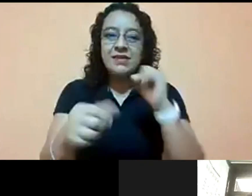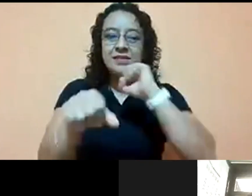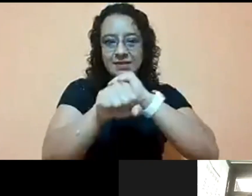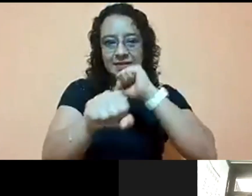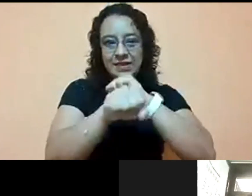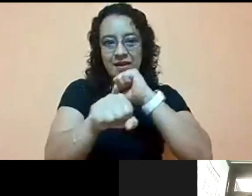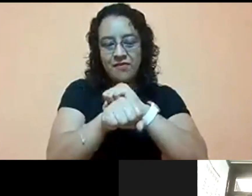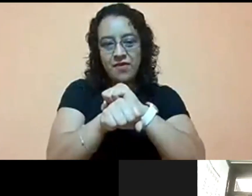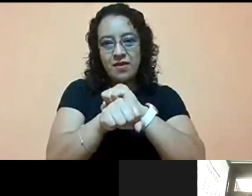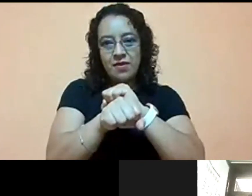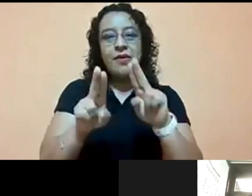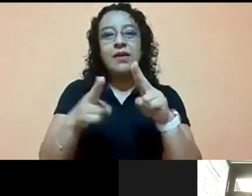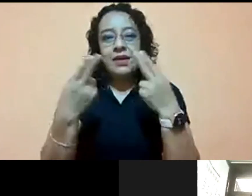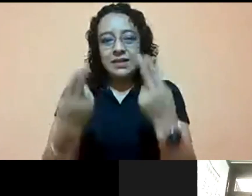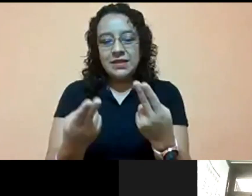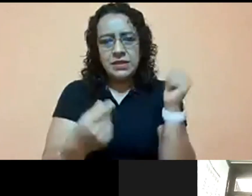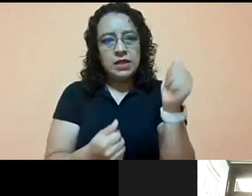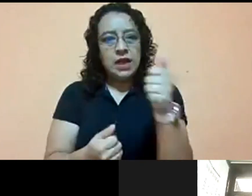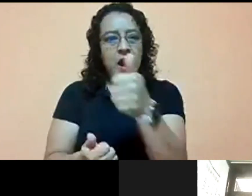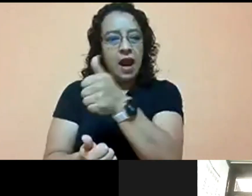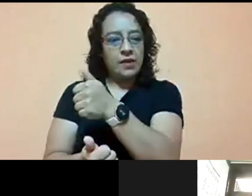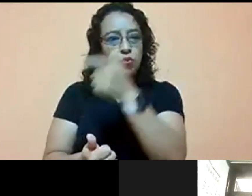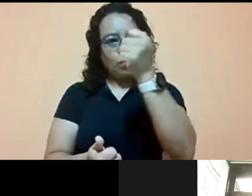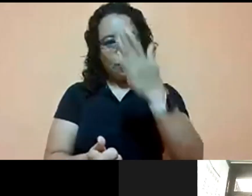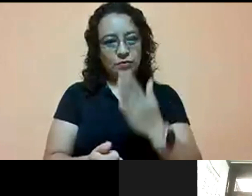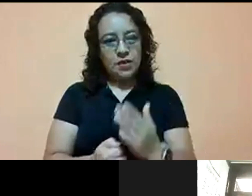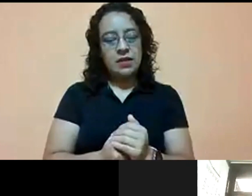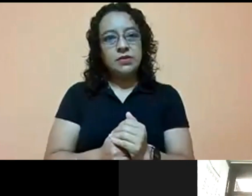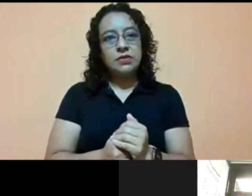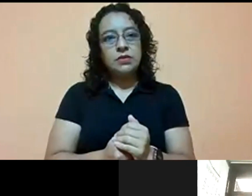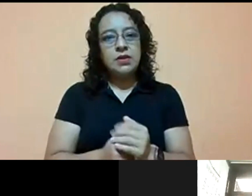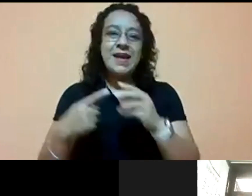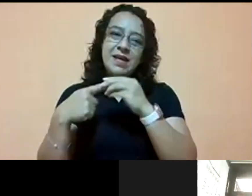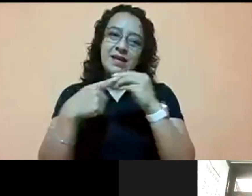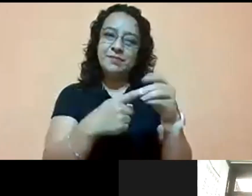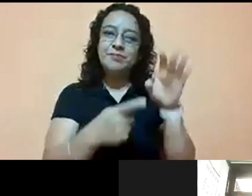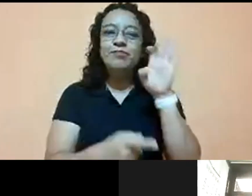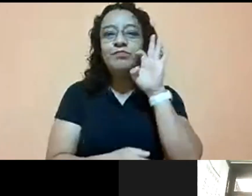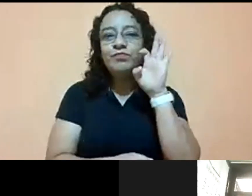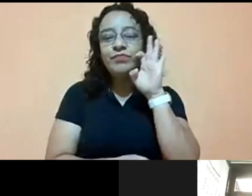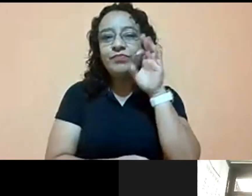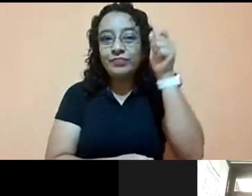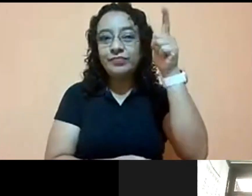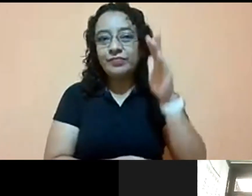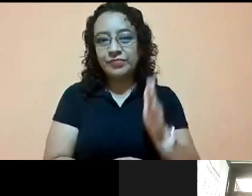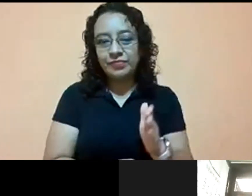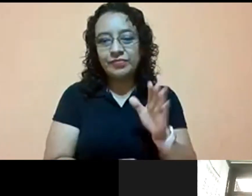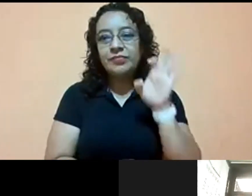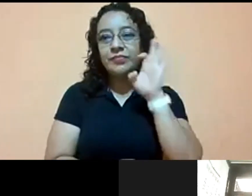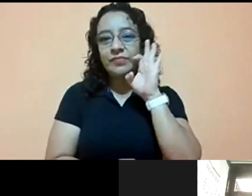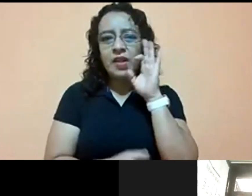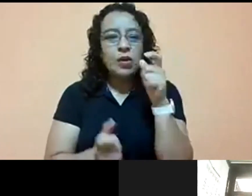centro, especialmente a la licenciada Cari, que también hemos coordinado muchas actividades